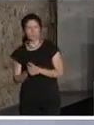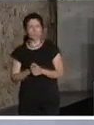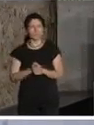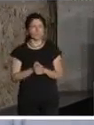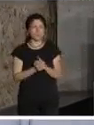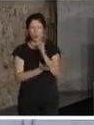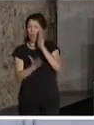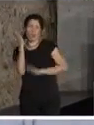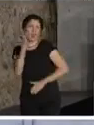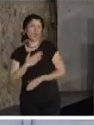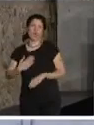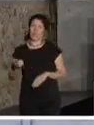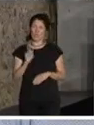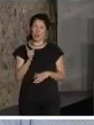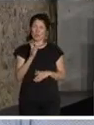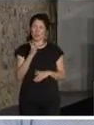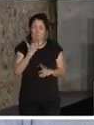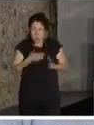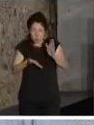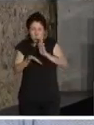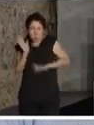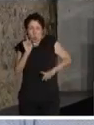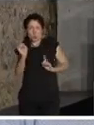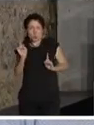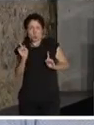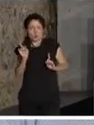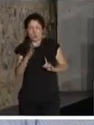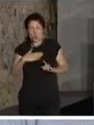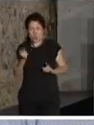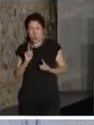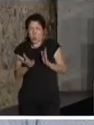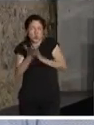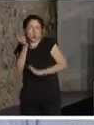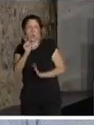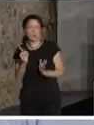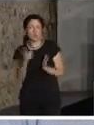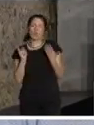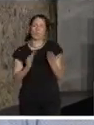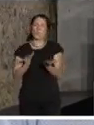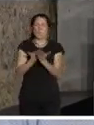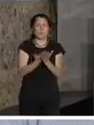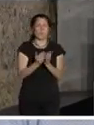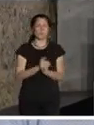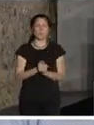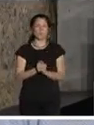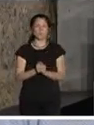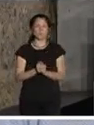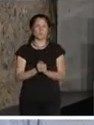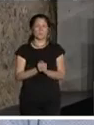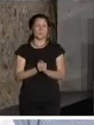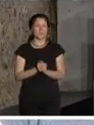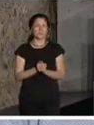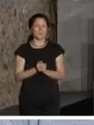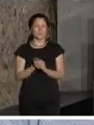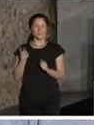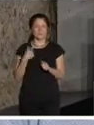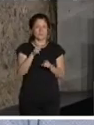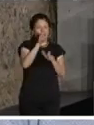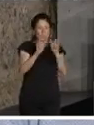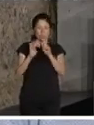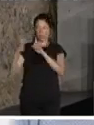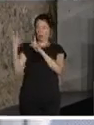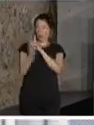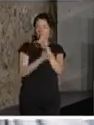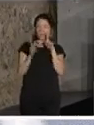nadie se tenga que marchar de extremadura si no quieren así que por favor Os pido que comenzamos a la gente que tengamos alrededor